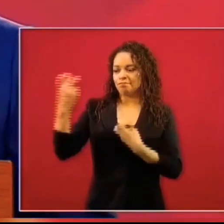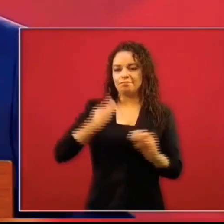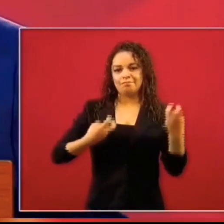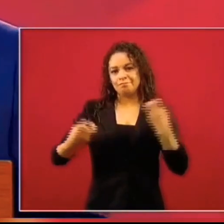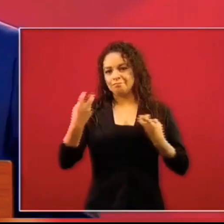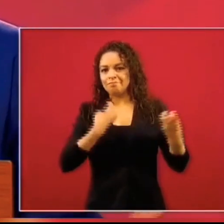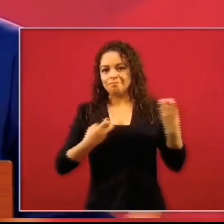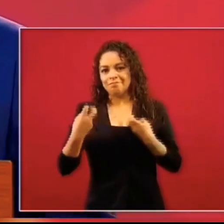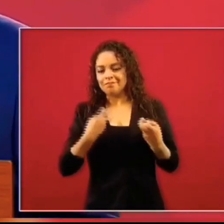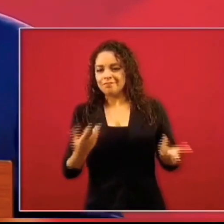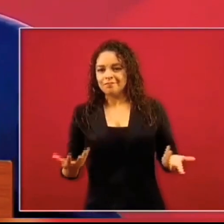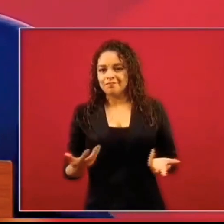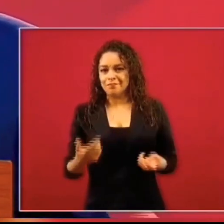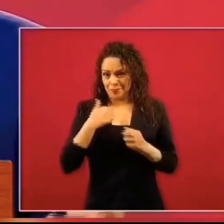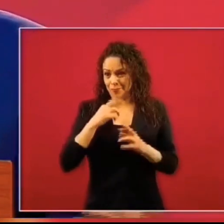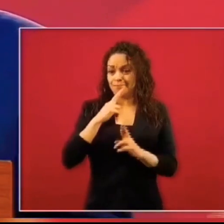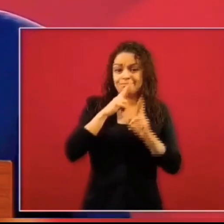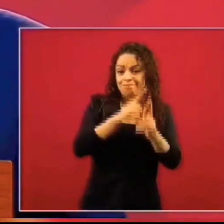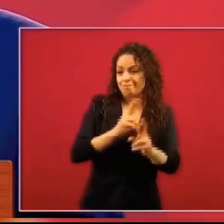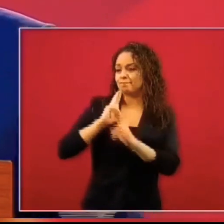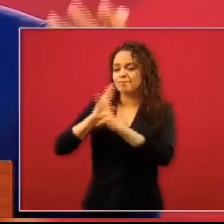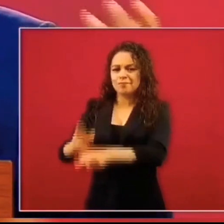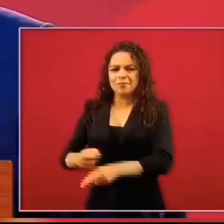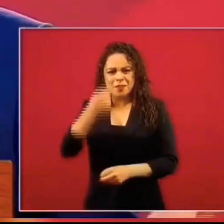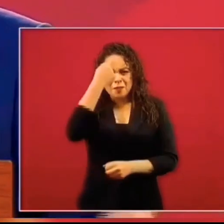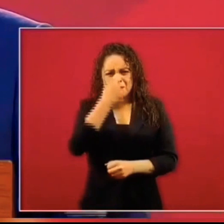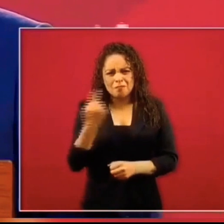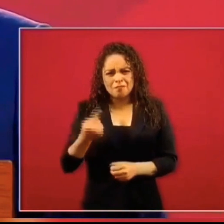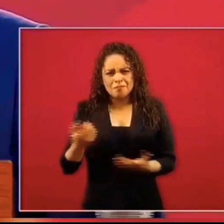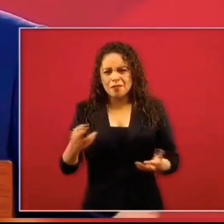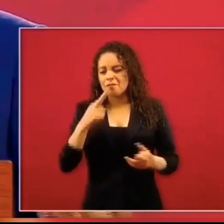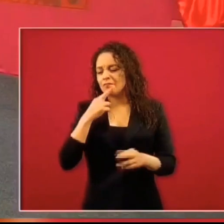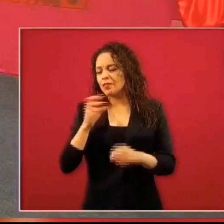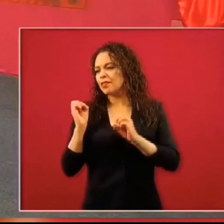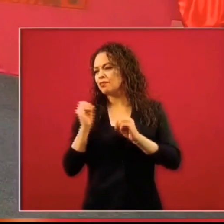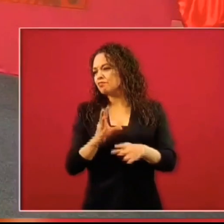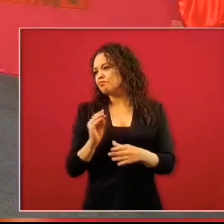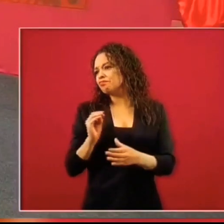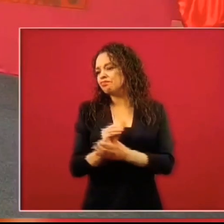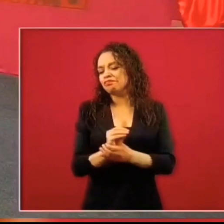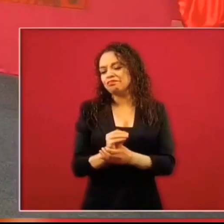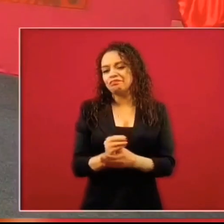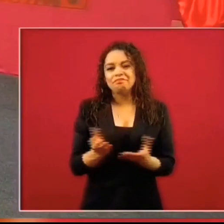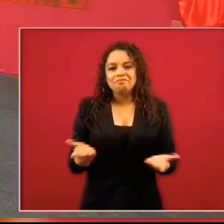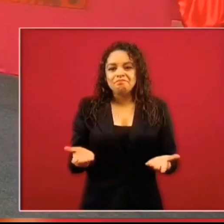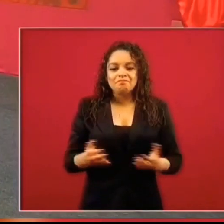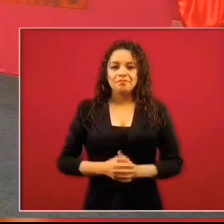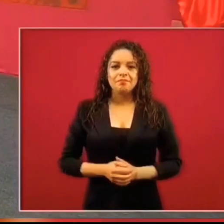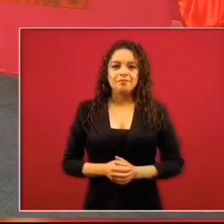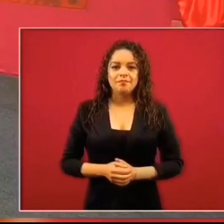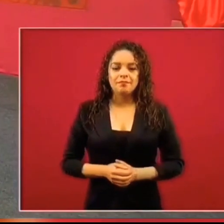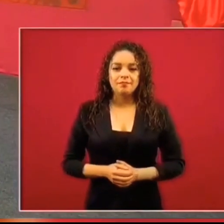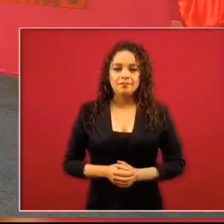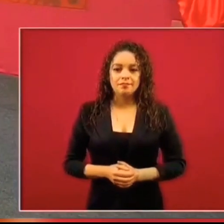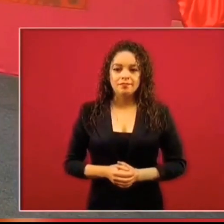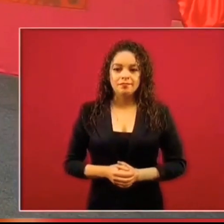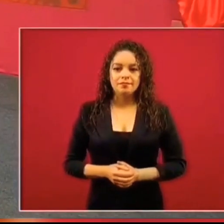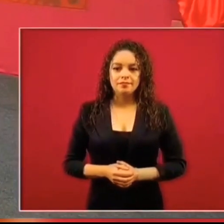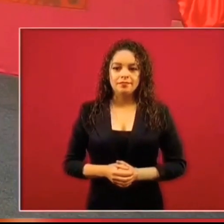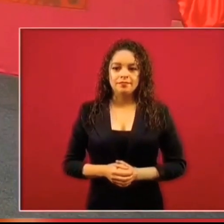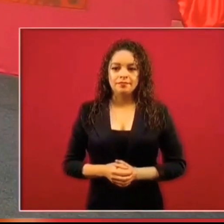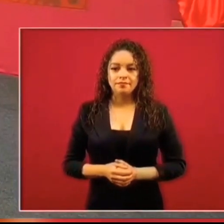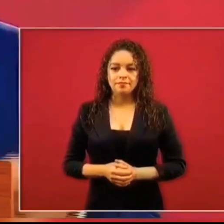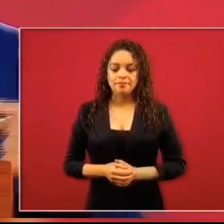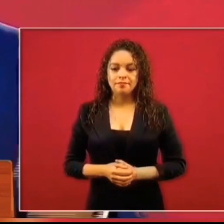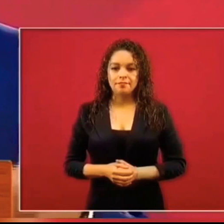Entonces, ¿para qué contestan? Déjenlos. Porque me dicen que si